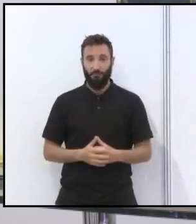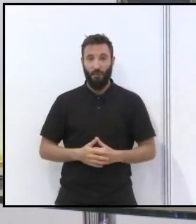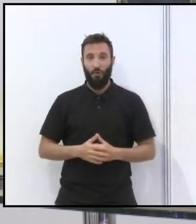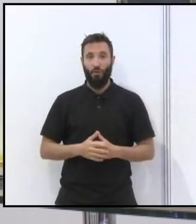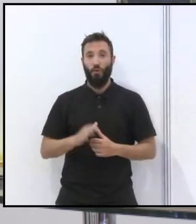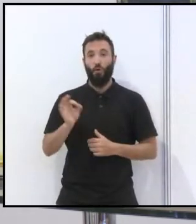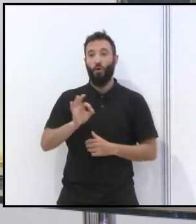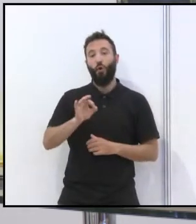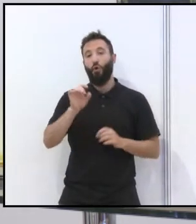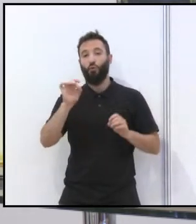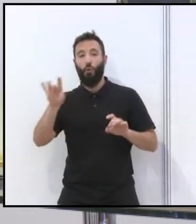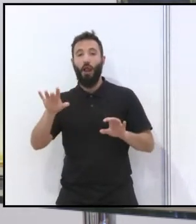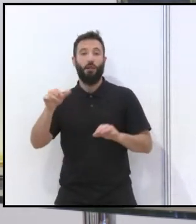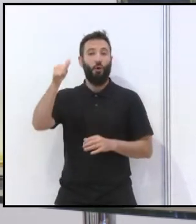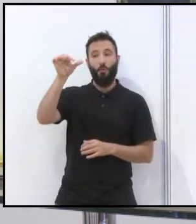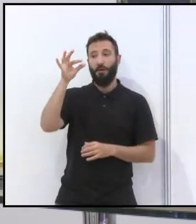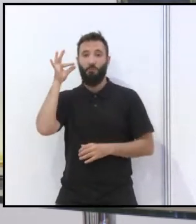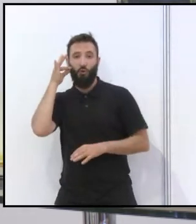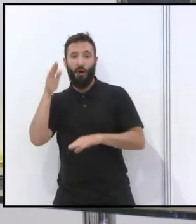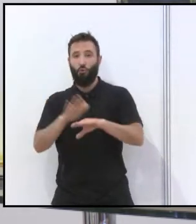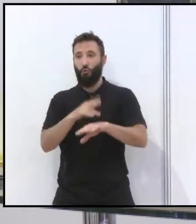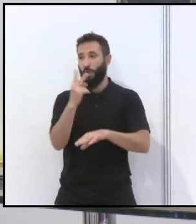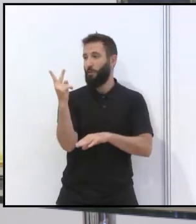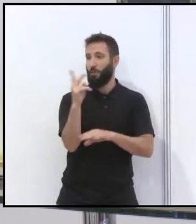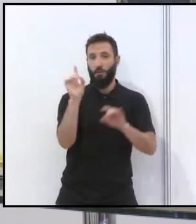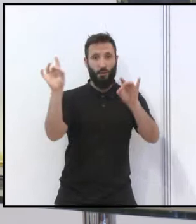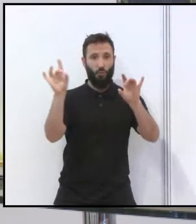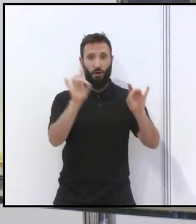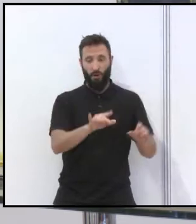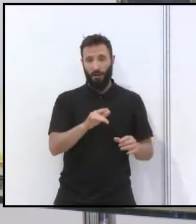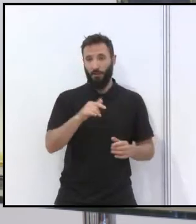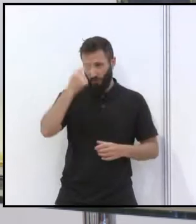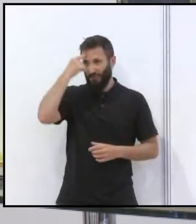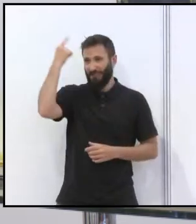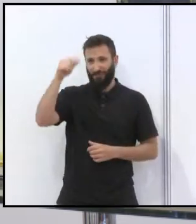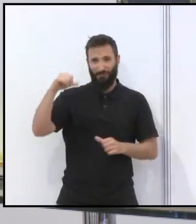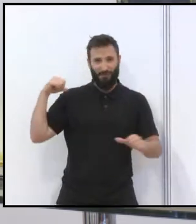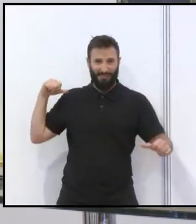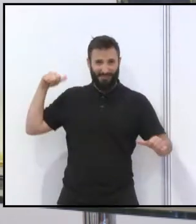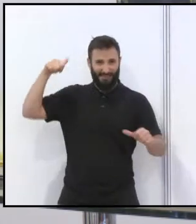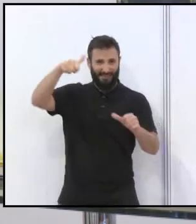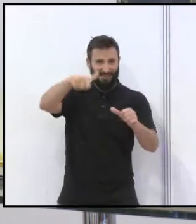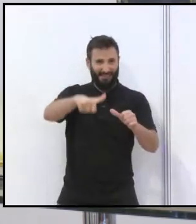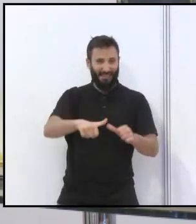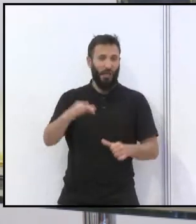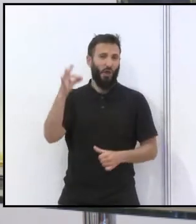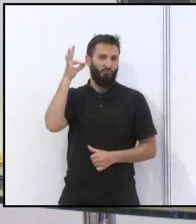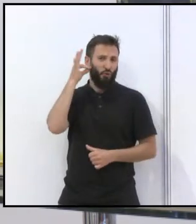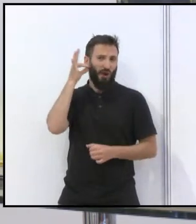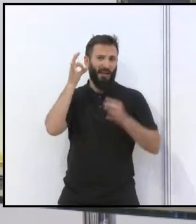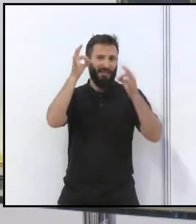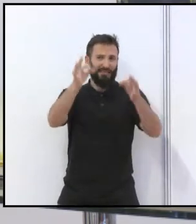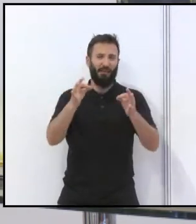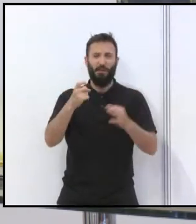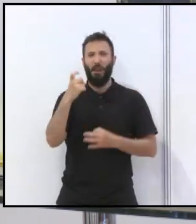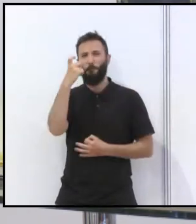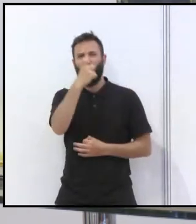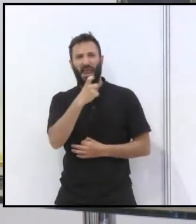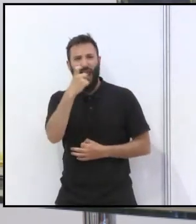de la masculinidad. Brevemente, sabemos todos nosotros que las mujeres han sido representadas a través de mitos e historias